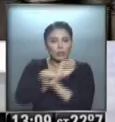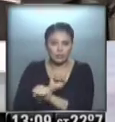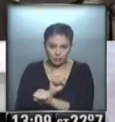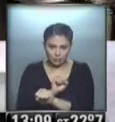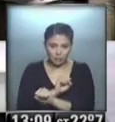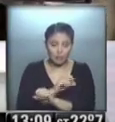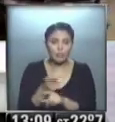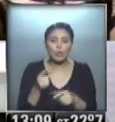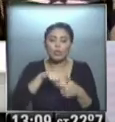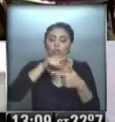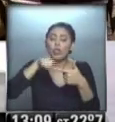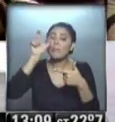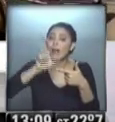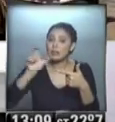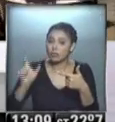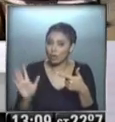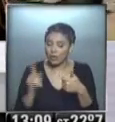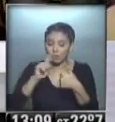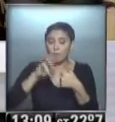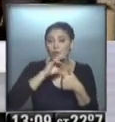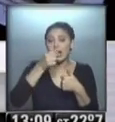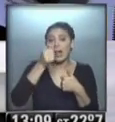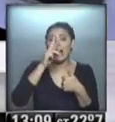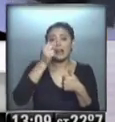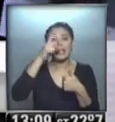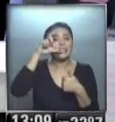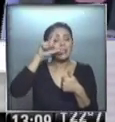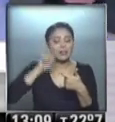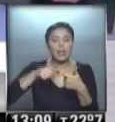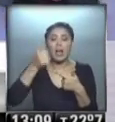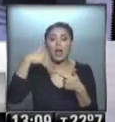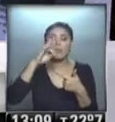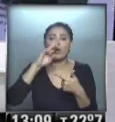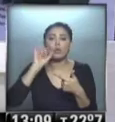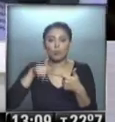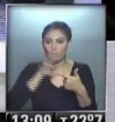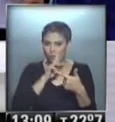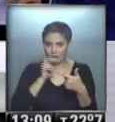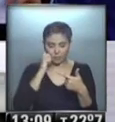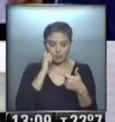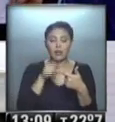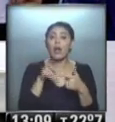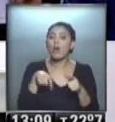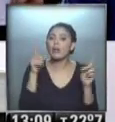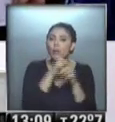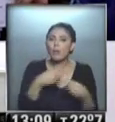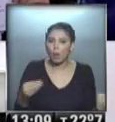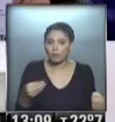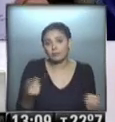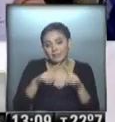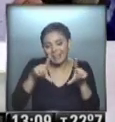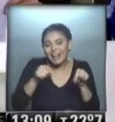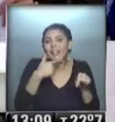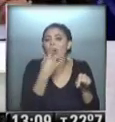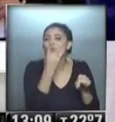agravada, pero de dos personas, de Araceli y de Aida Morosa también. El problema, básicamente, es que, está bien, la tarjeta sube